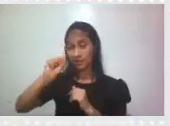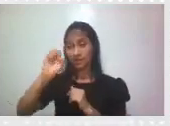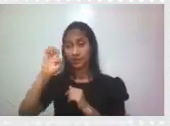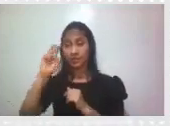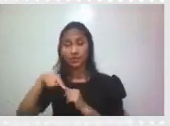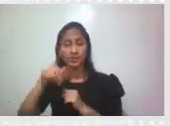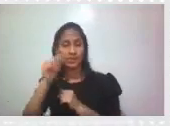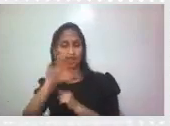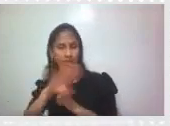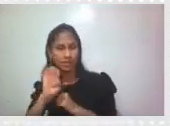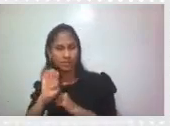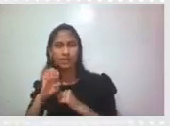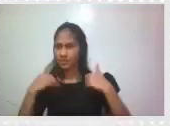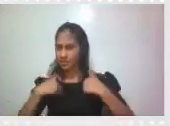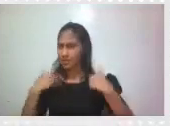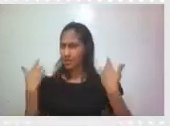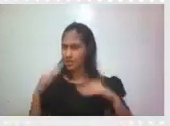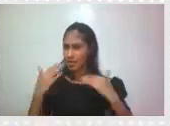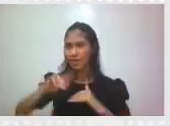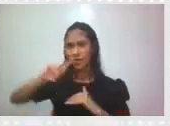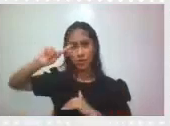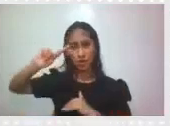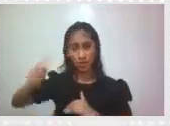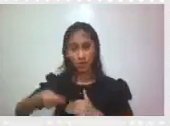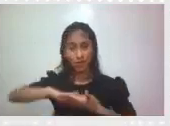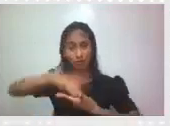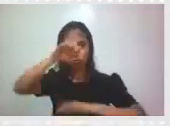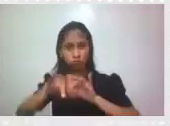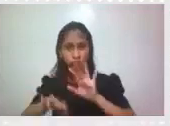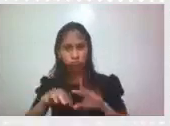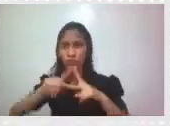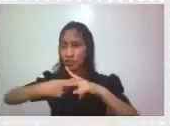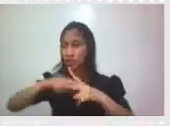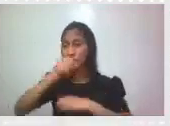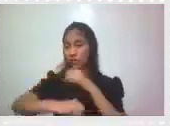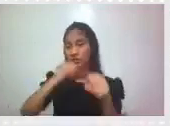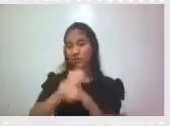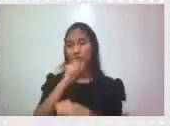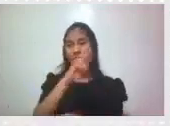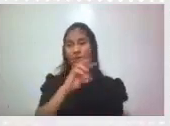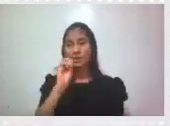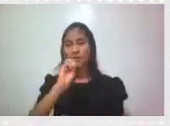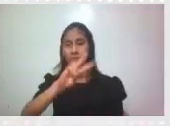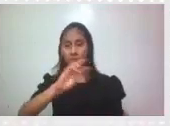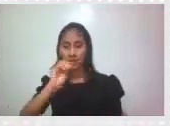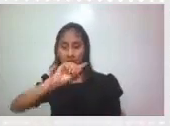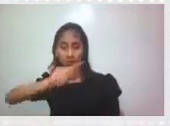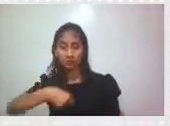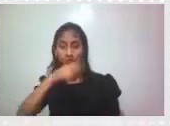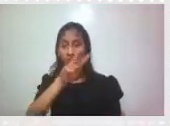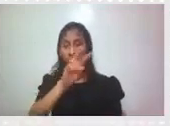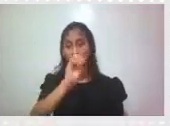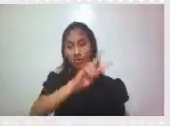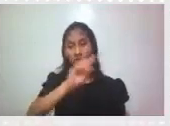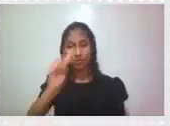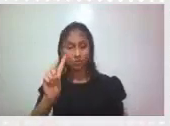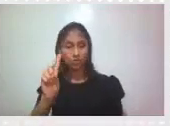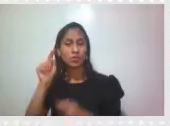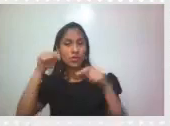que se implementó en el año 2020 y 2021 y actualmente nos